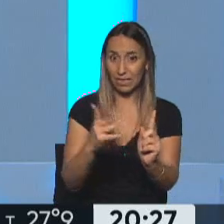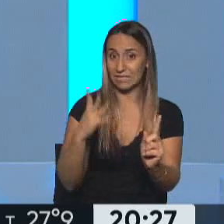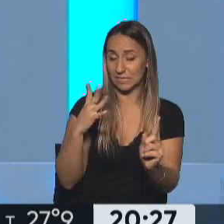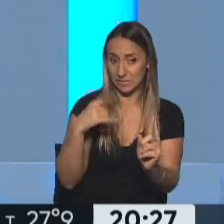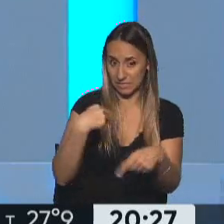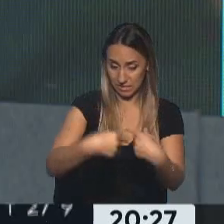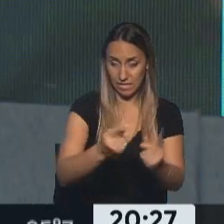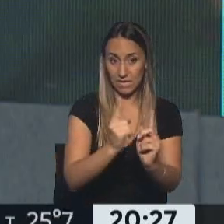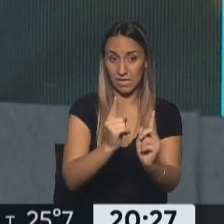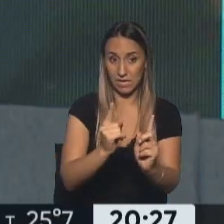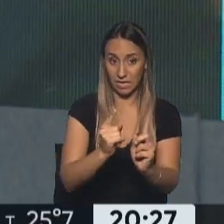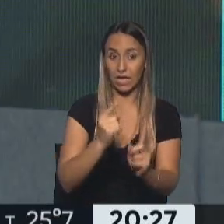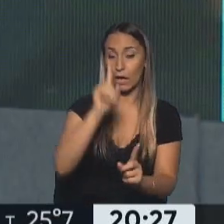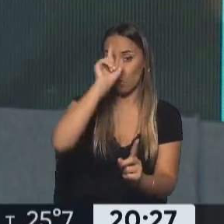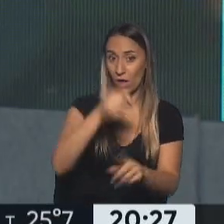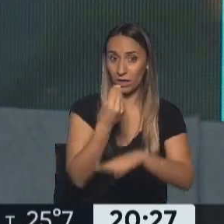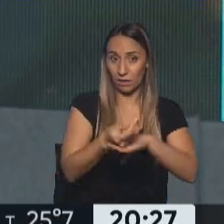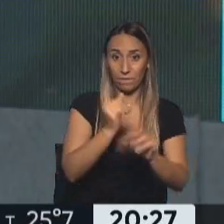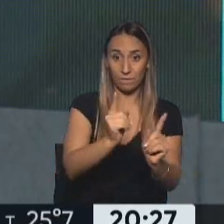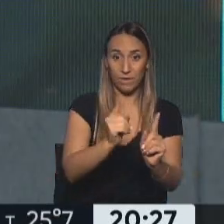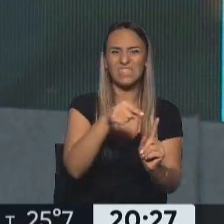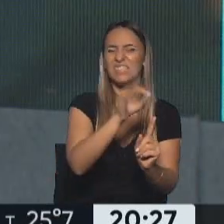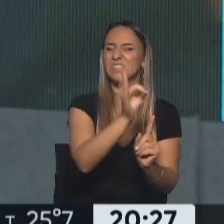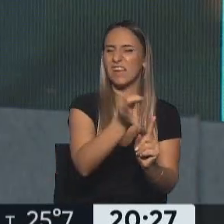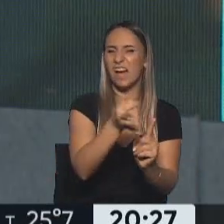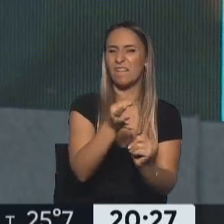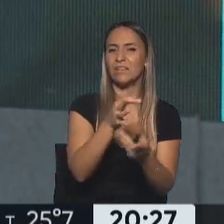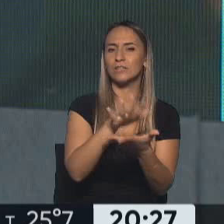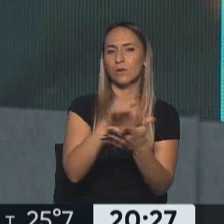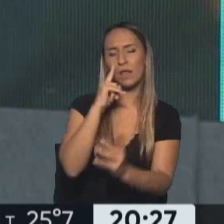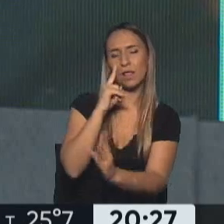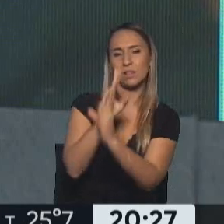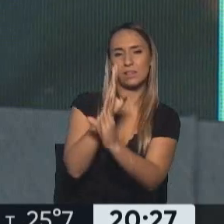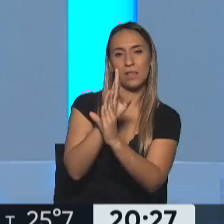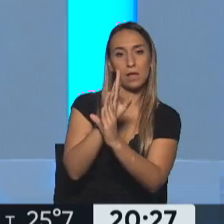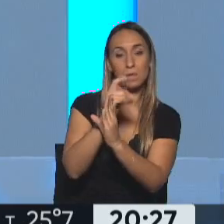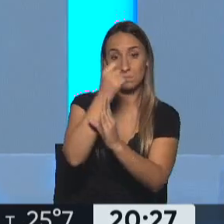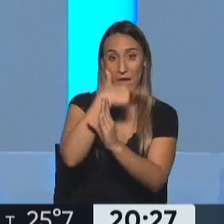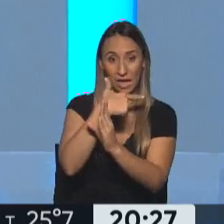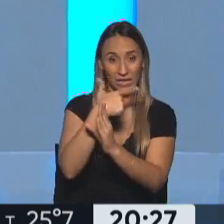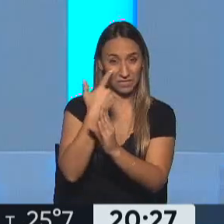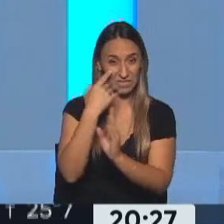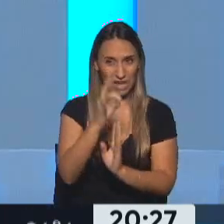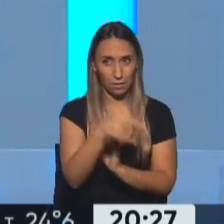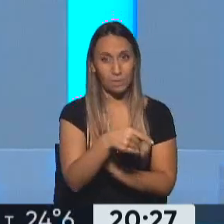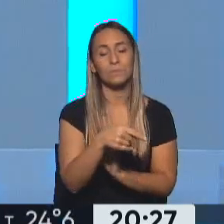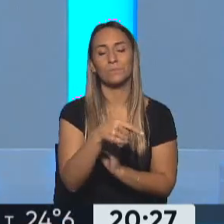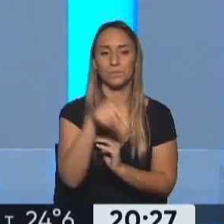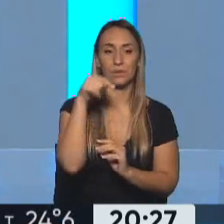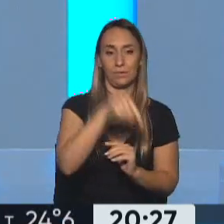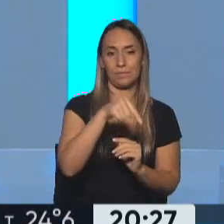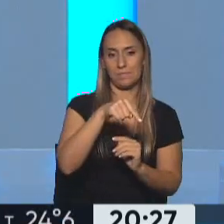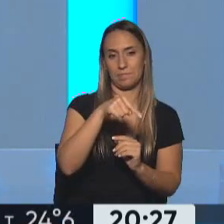hombre sabe de qué se trata el espionaje macrista. Carsoglio declaró hoy